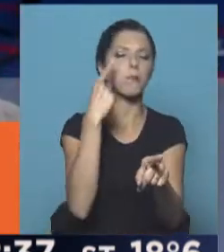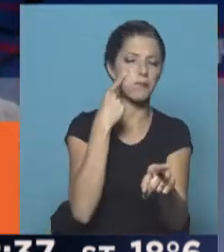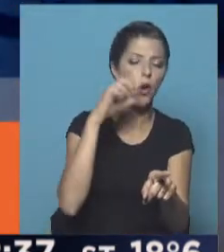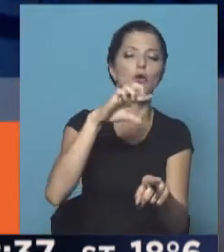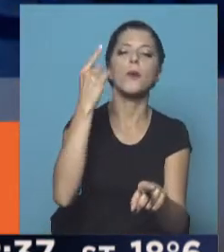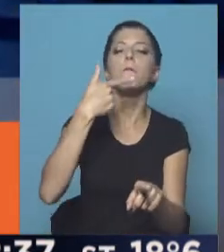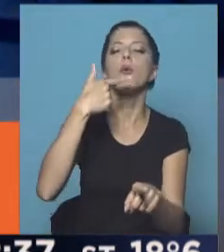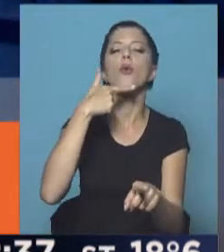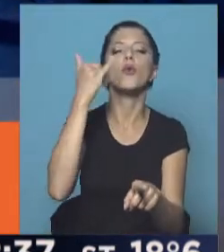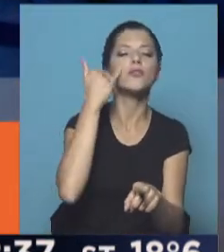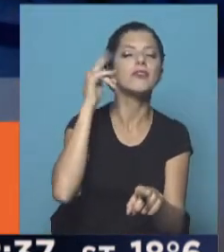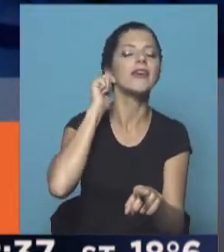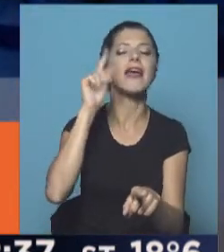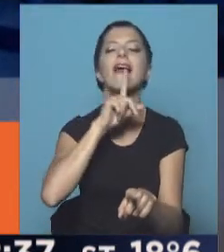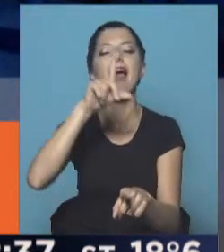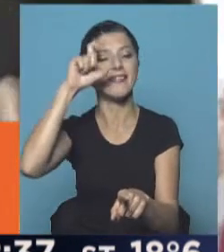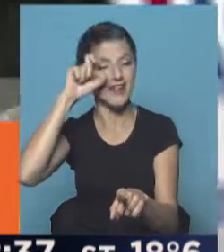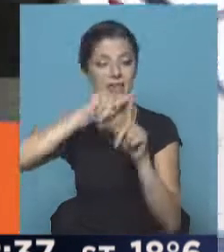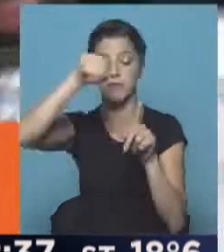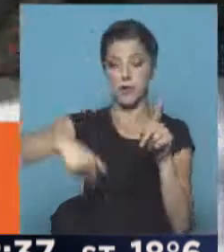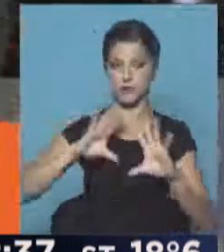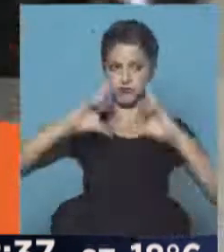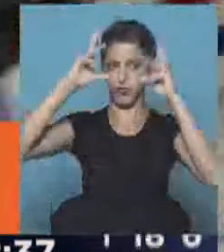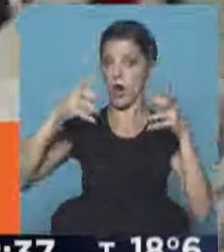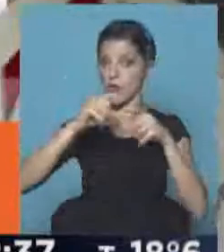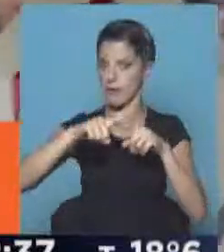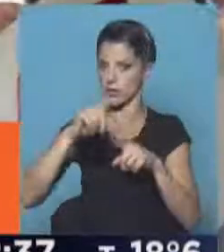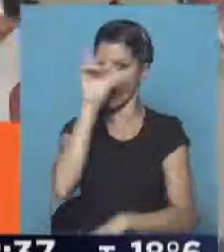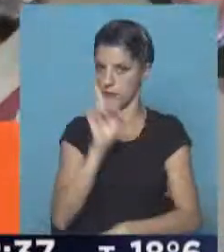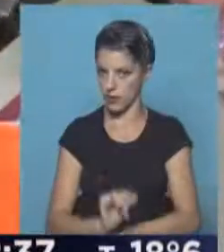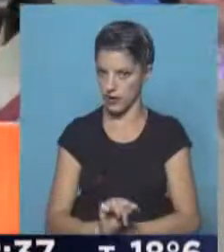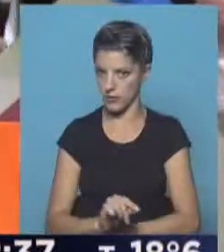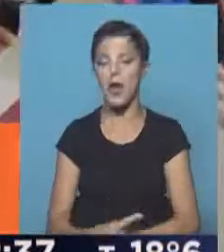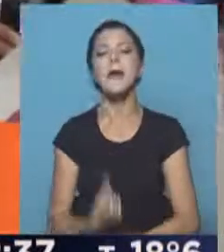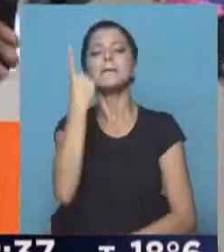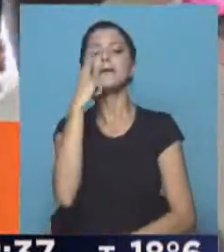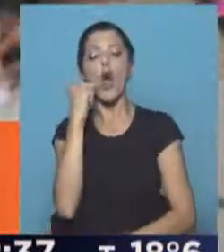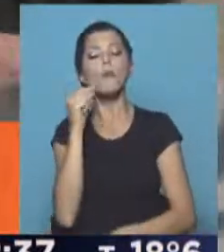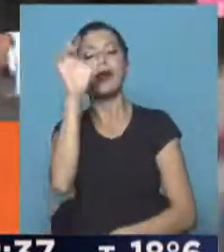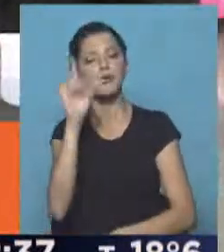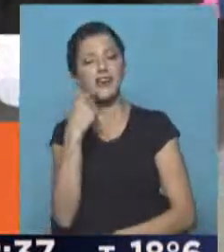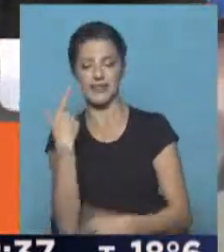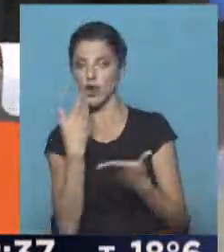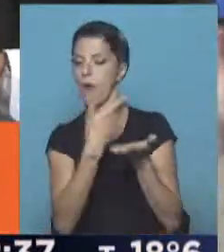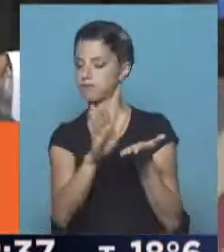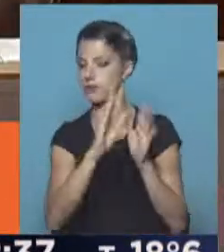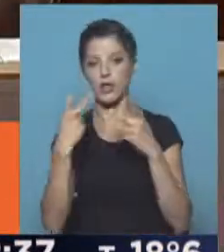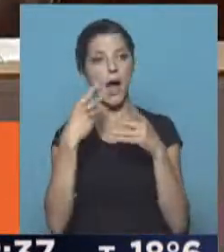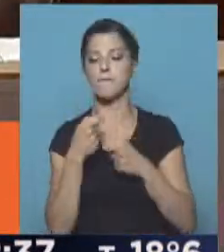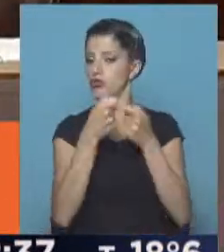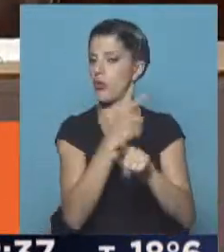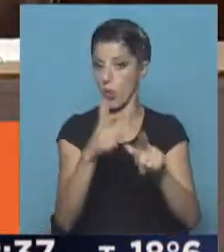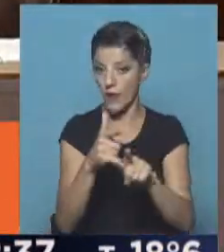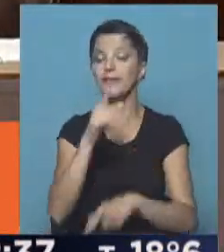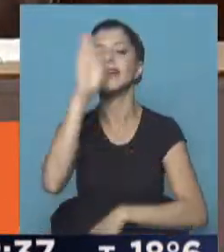una estampida entre los republicanos. El primero en anunciar un paso al costado fue Paul Ryan, el titular de la Cámara de